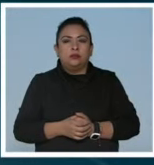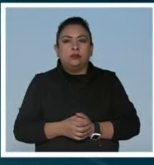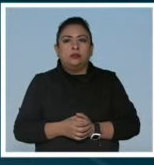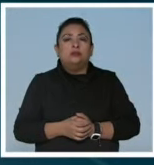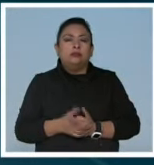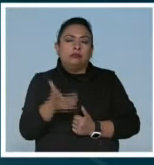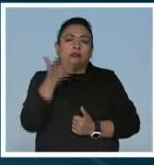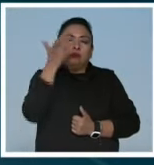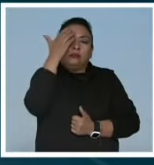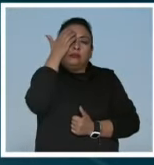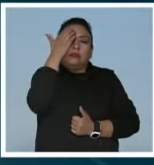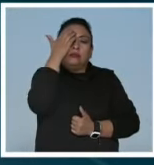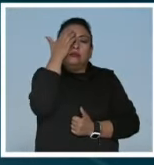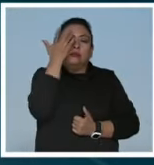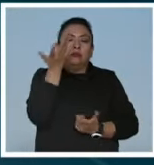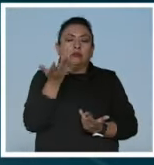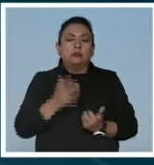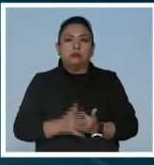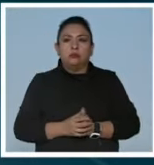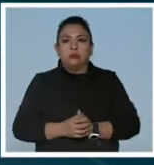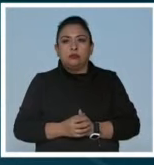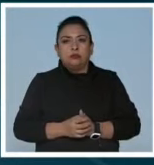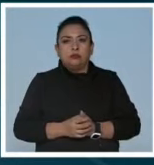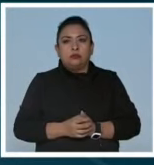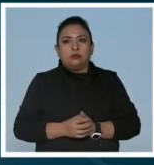muy conocida, ¿no?, y que